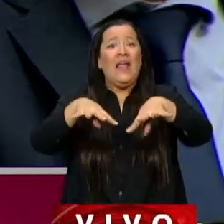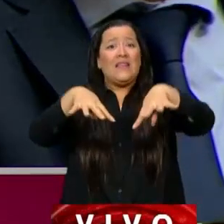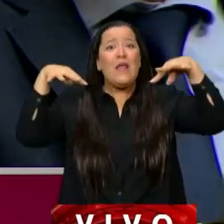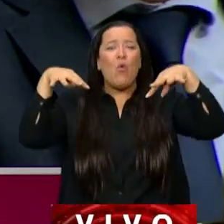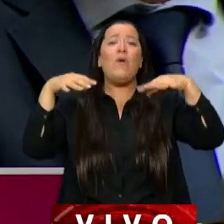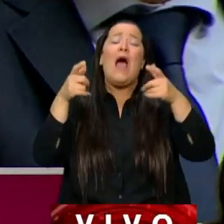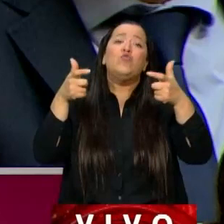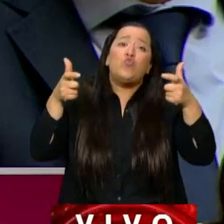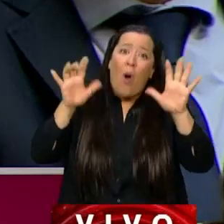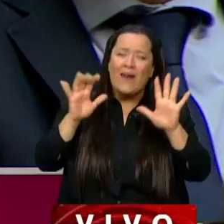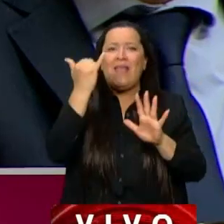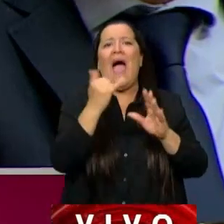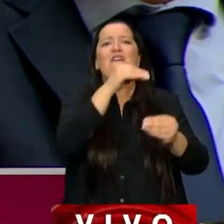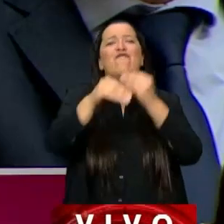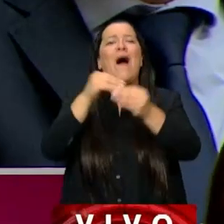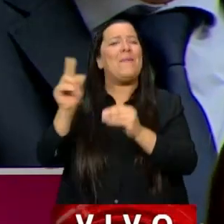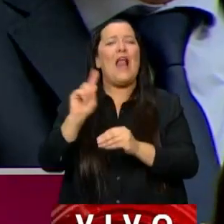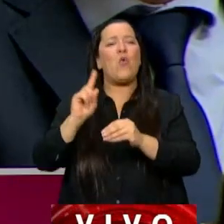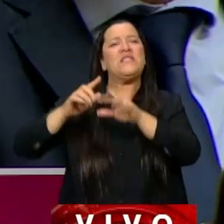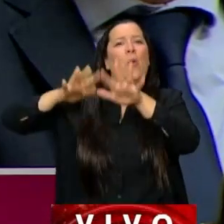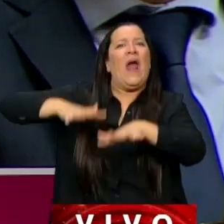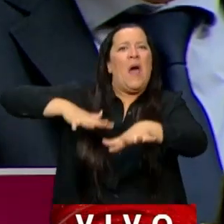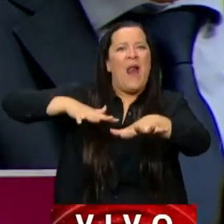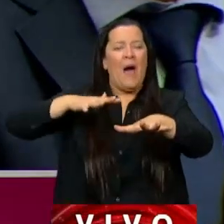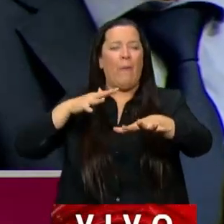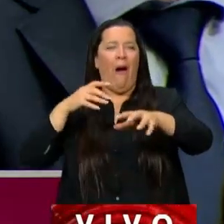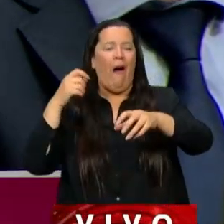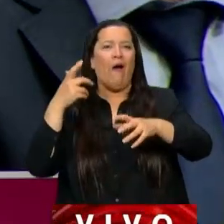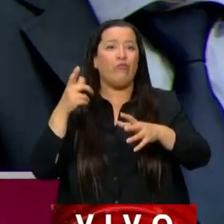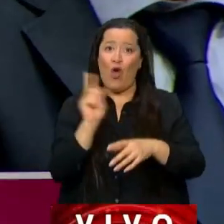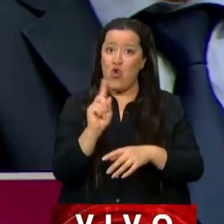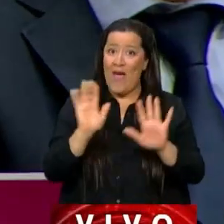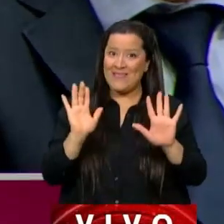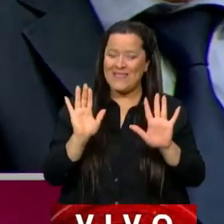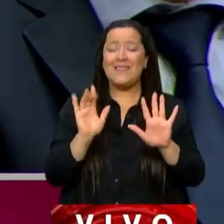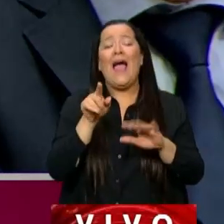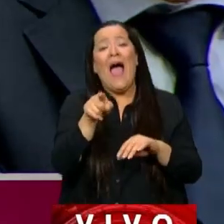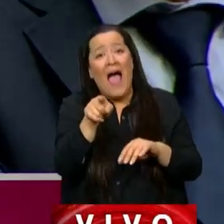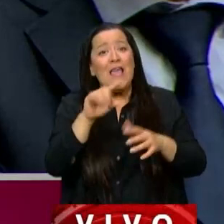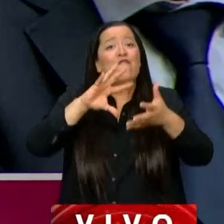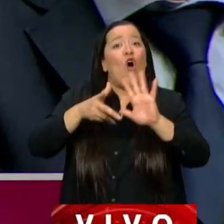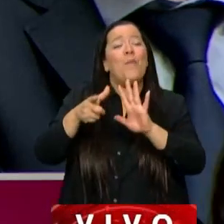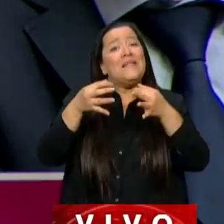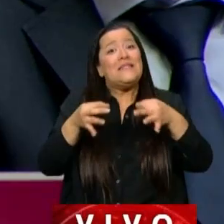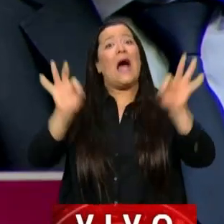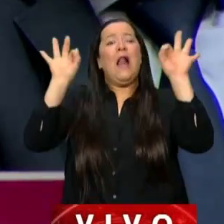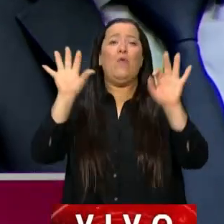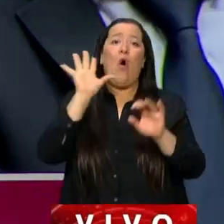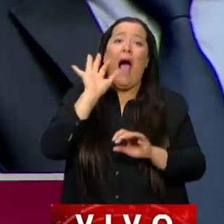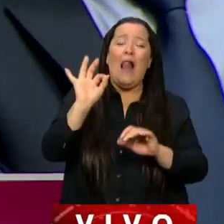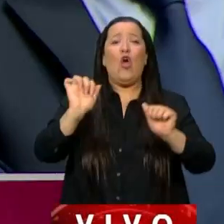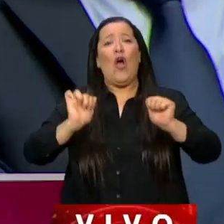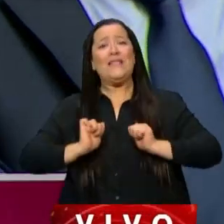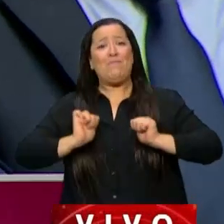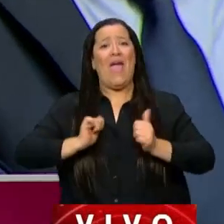de familia. Ahí no había barras bravas. Y entonces pudieron de alguna manera esperar